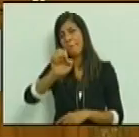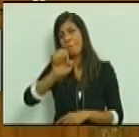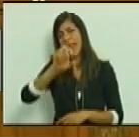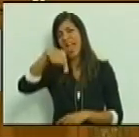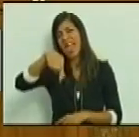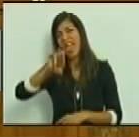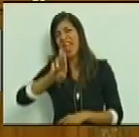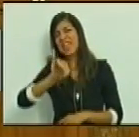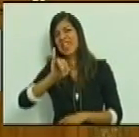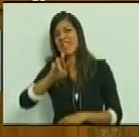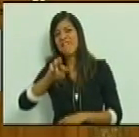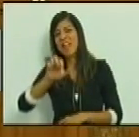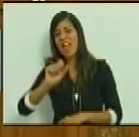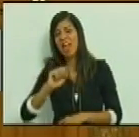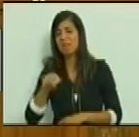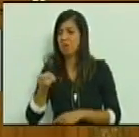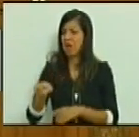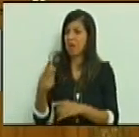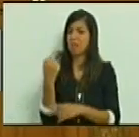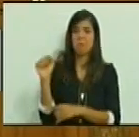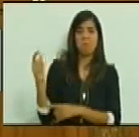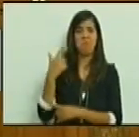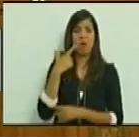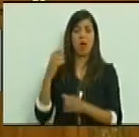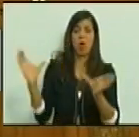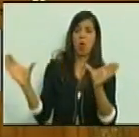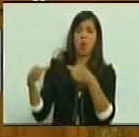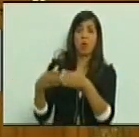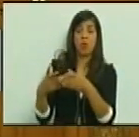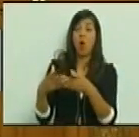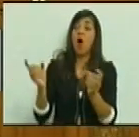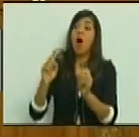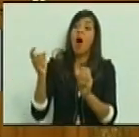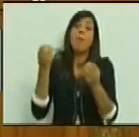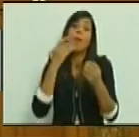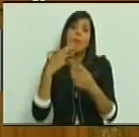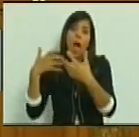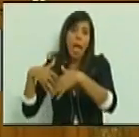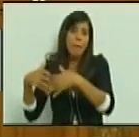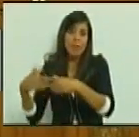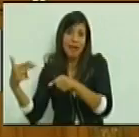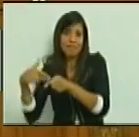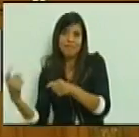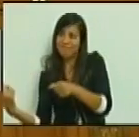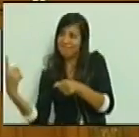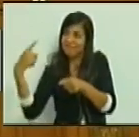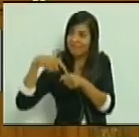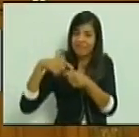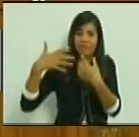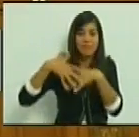se consolida en una estructura de conglomerado como la que estamos proponiendo el día de hoy?